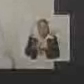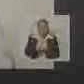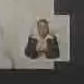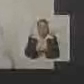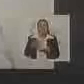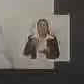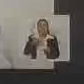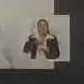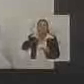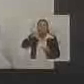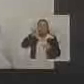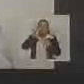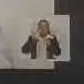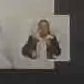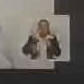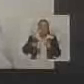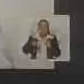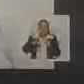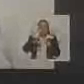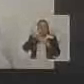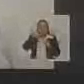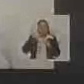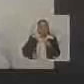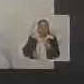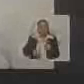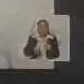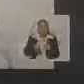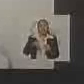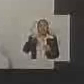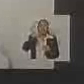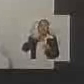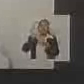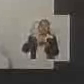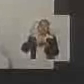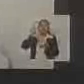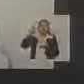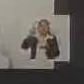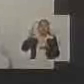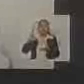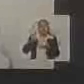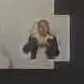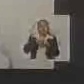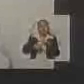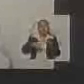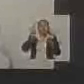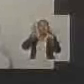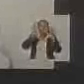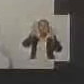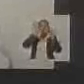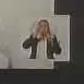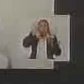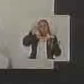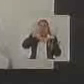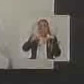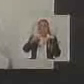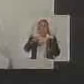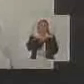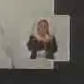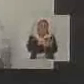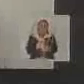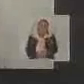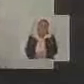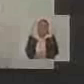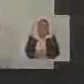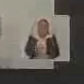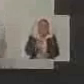Debemos romper el paradigma y votar por Encuentro Social, que es el partido de la familia, y te voy a invitar claramente a